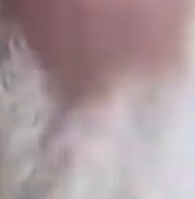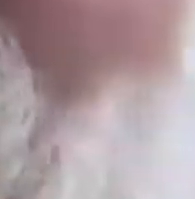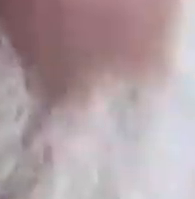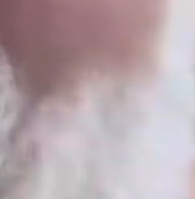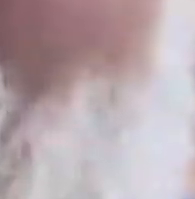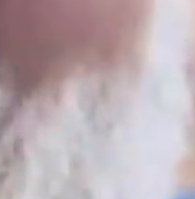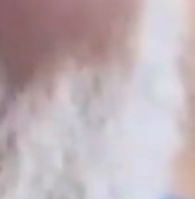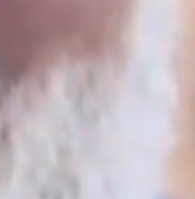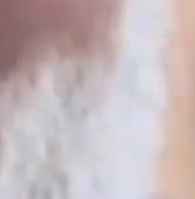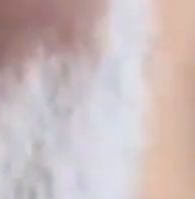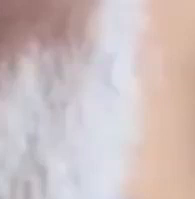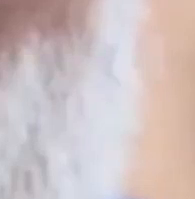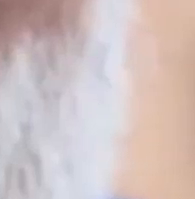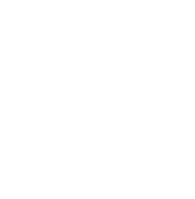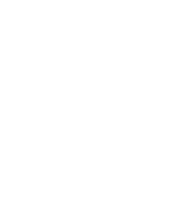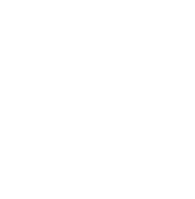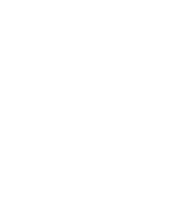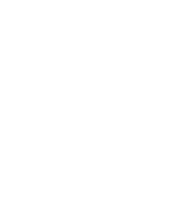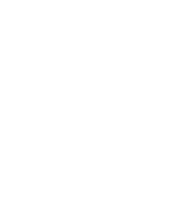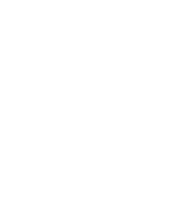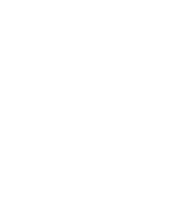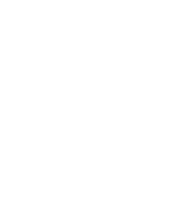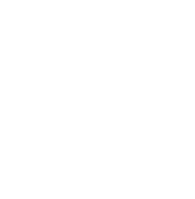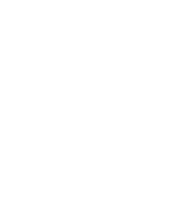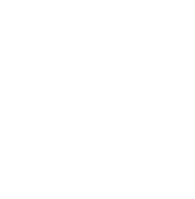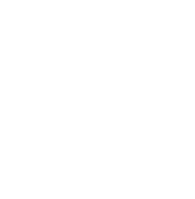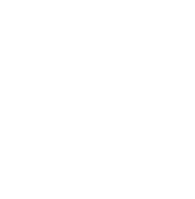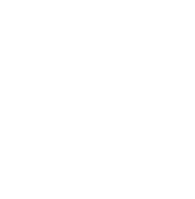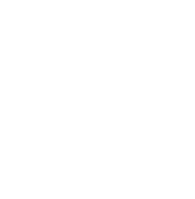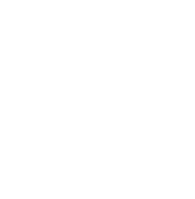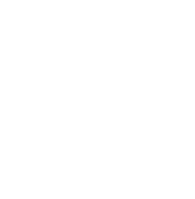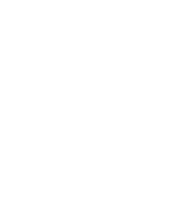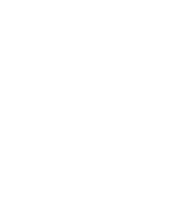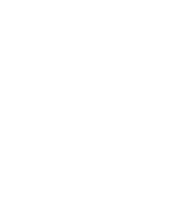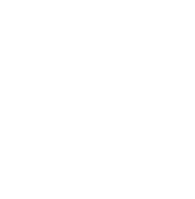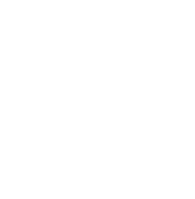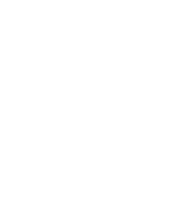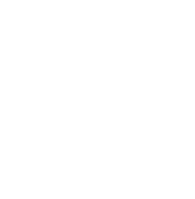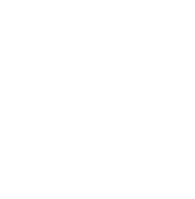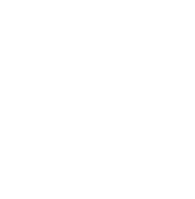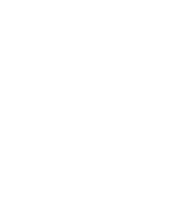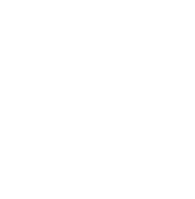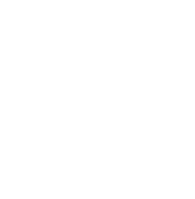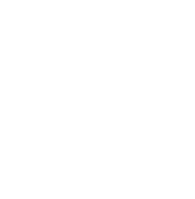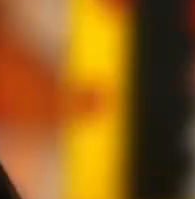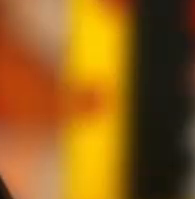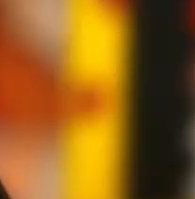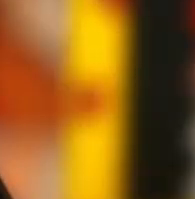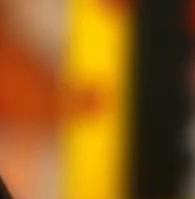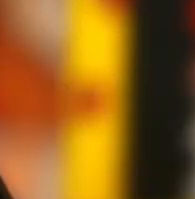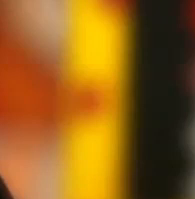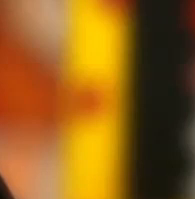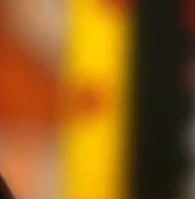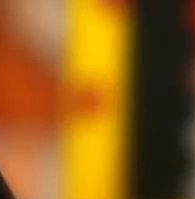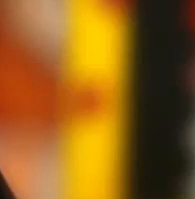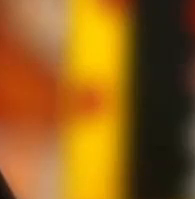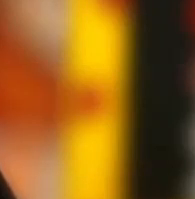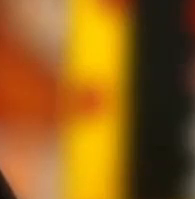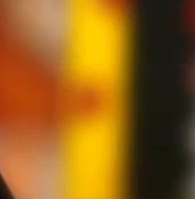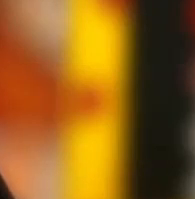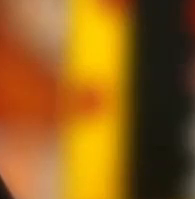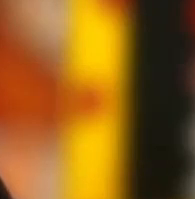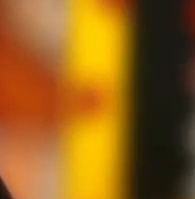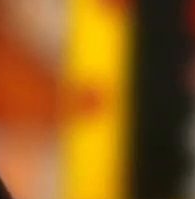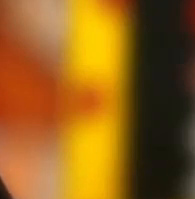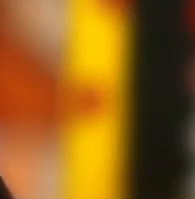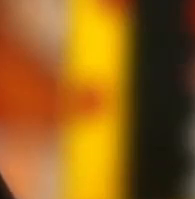el contagio es responsabilidad de todos. Ministerio de Salud y Protección Social. Gobierno de Colombia. Quiero que todos los niños de